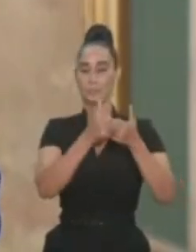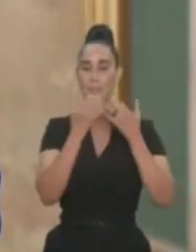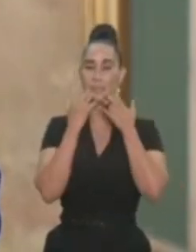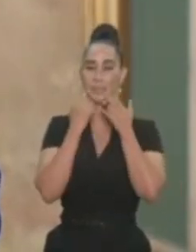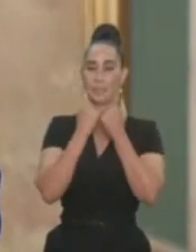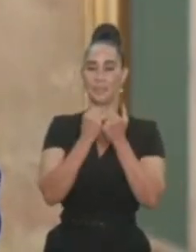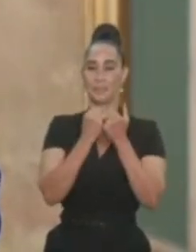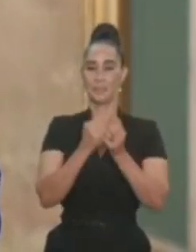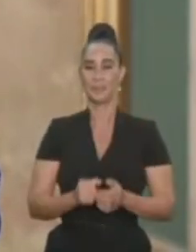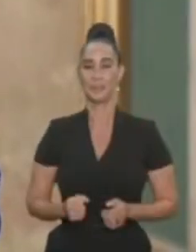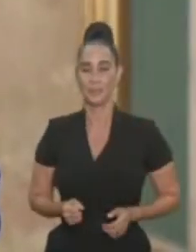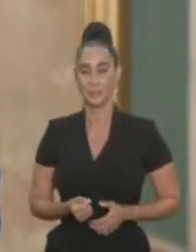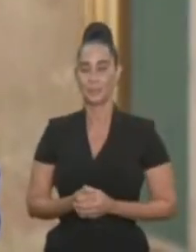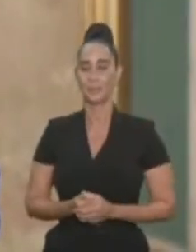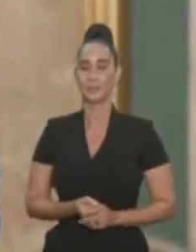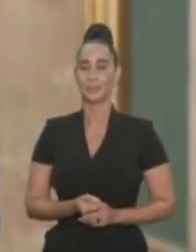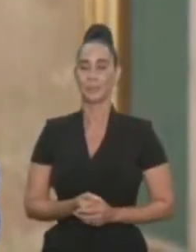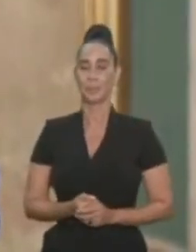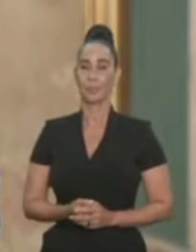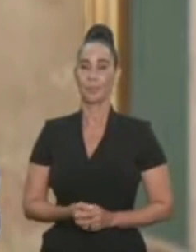queriéndolo.